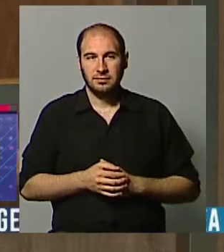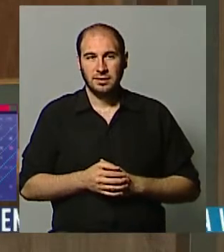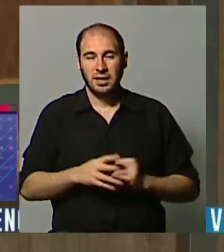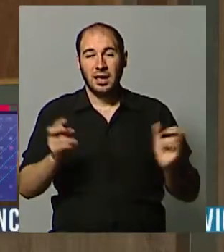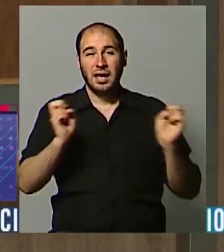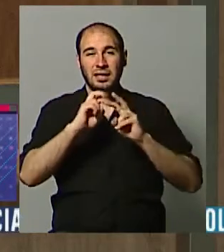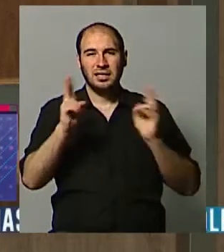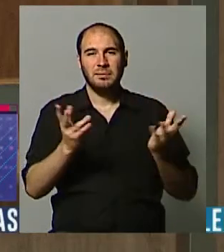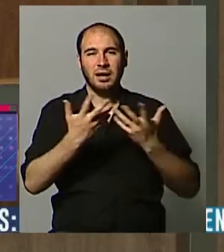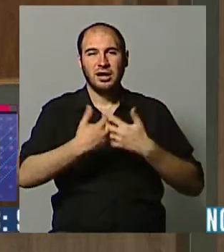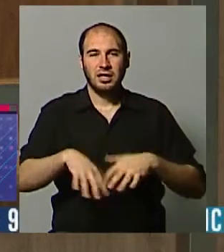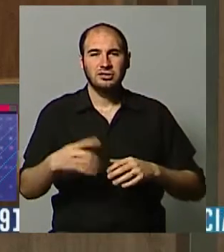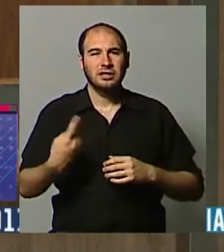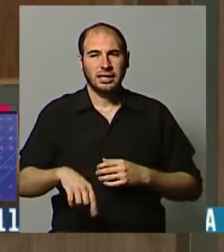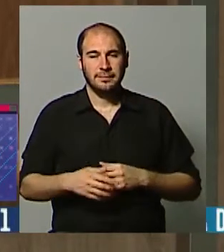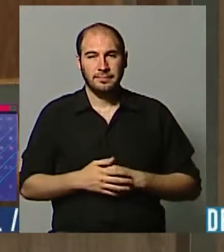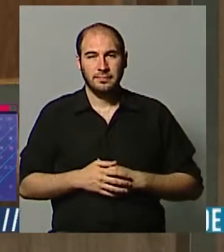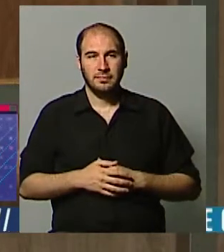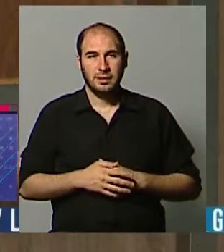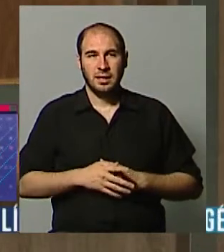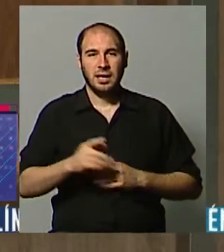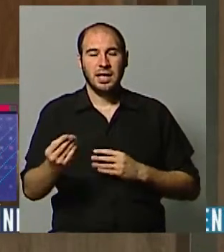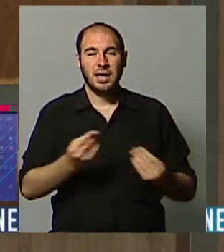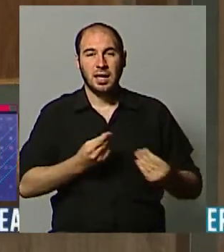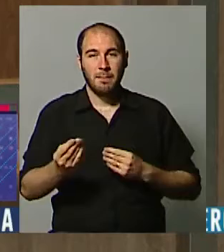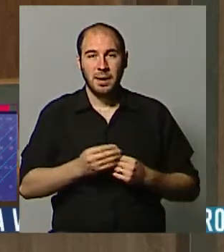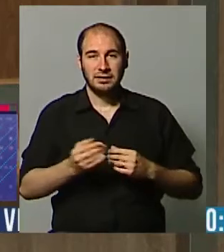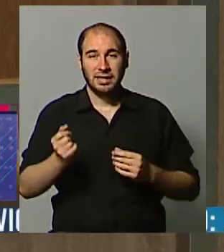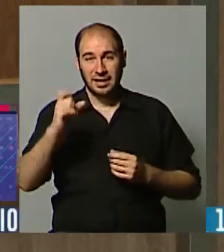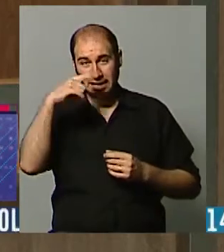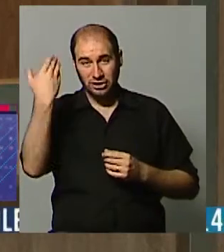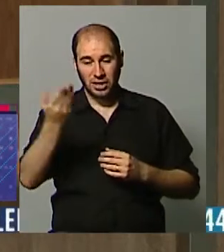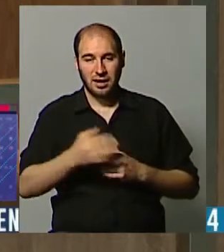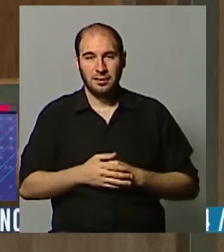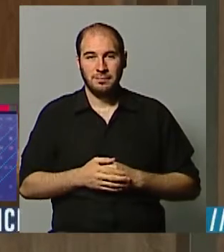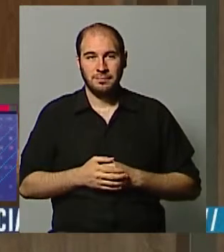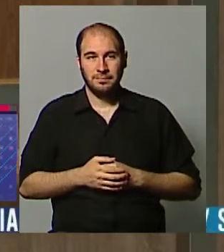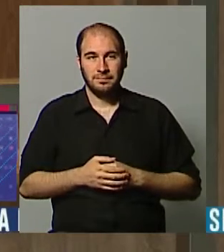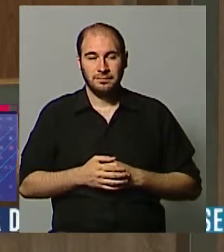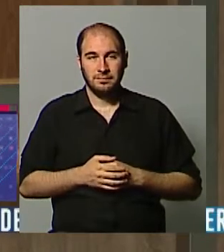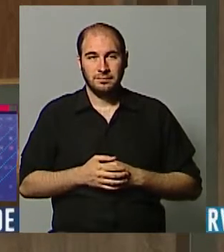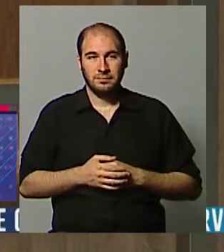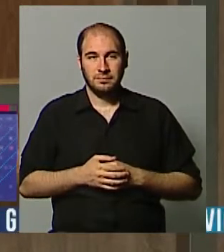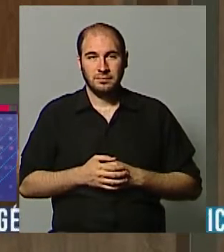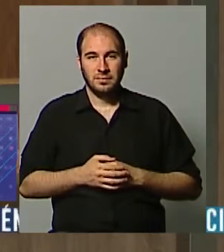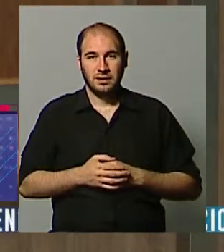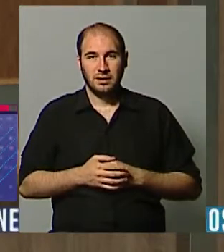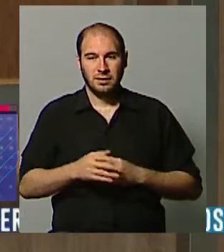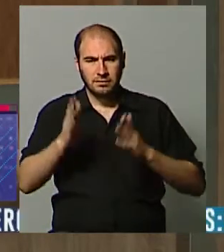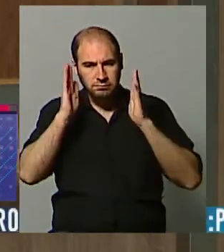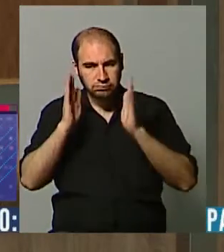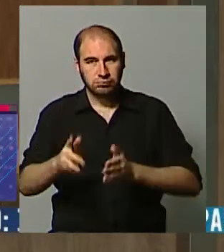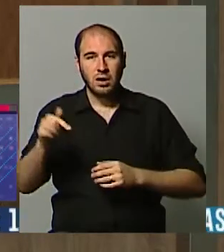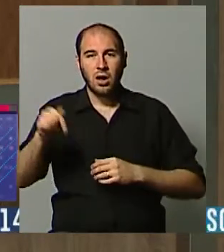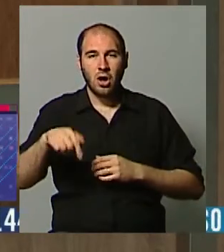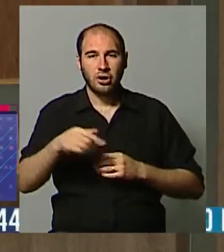de temas vinculados a, sin duda, lo que está sucediendo a nivel internacional. Sin duda, los ojos están puestos